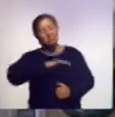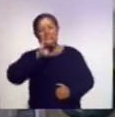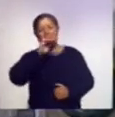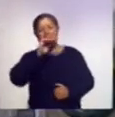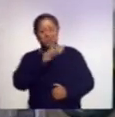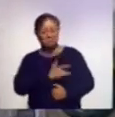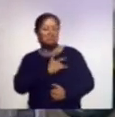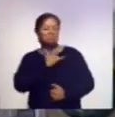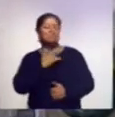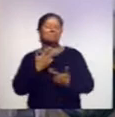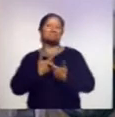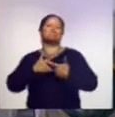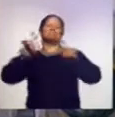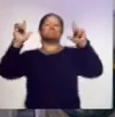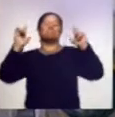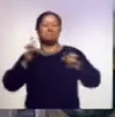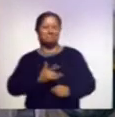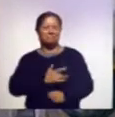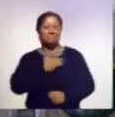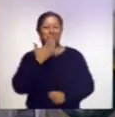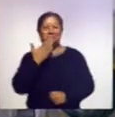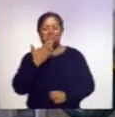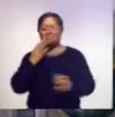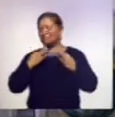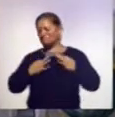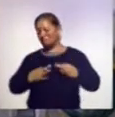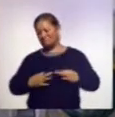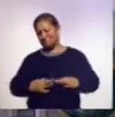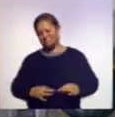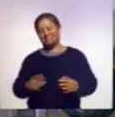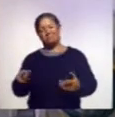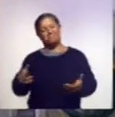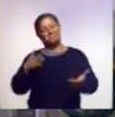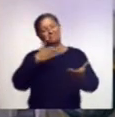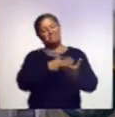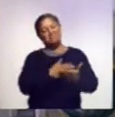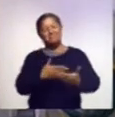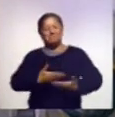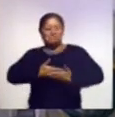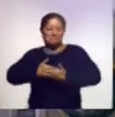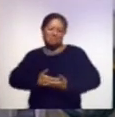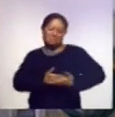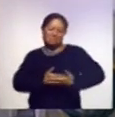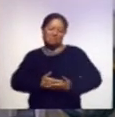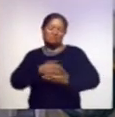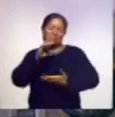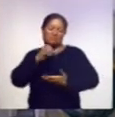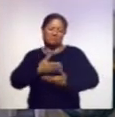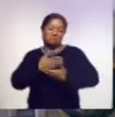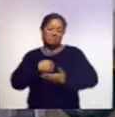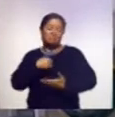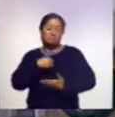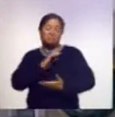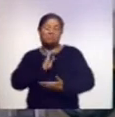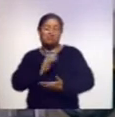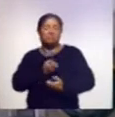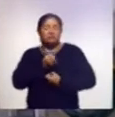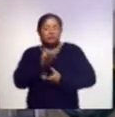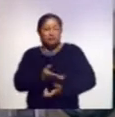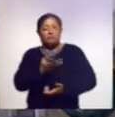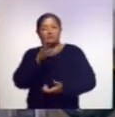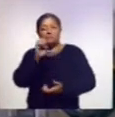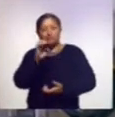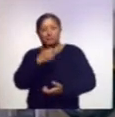sienta libre, donde ella se sienta tranquila, donde ella se sienta consciente de que puede alimentar con una